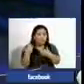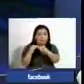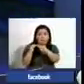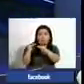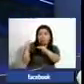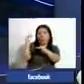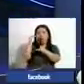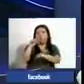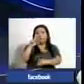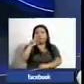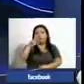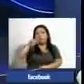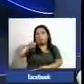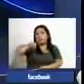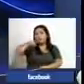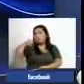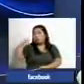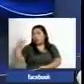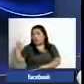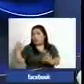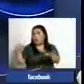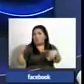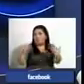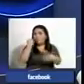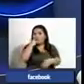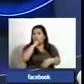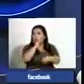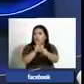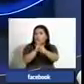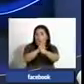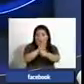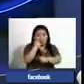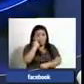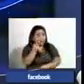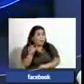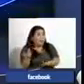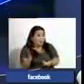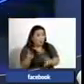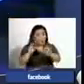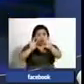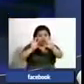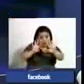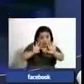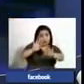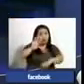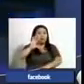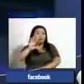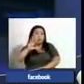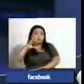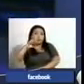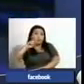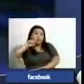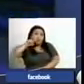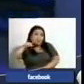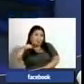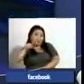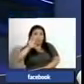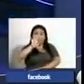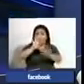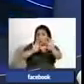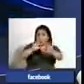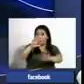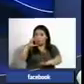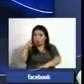los 10.000 fallecidos a causa de esta pandemia del coronavirus, con, escuche usted, 950 muertos más en